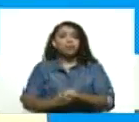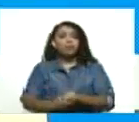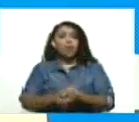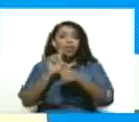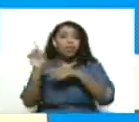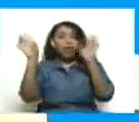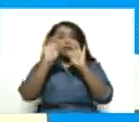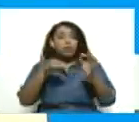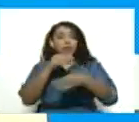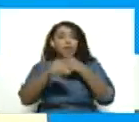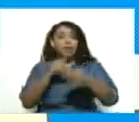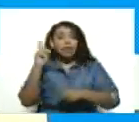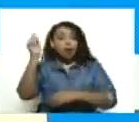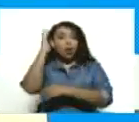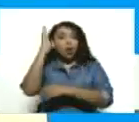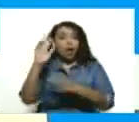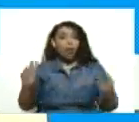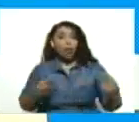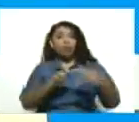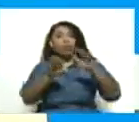nos invitaba continuamente